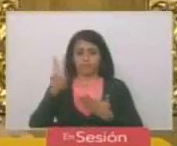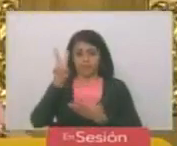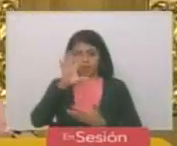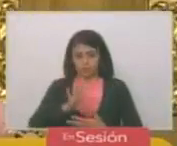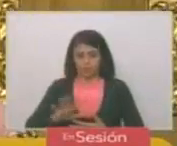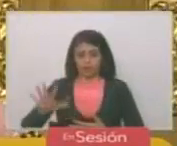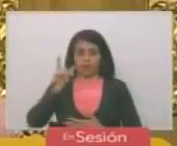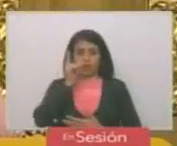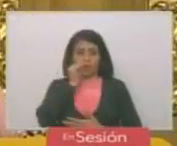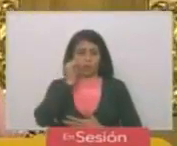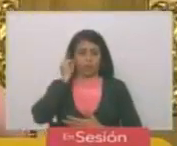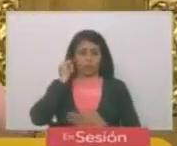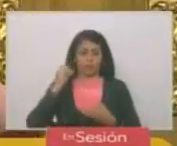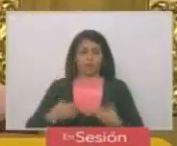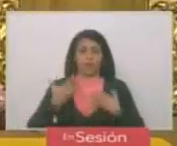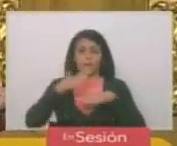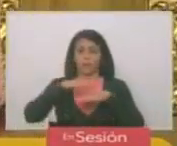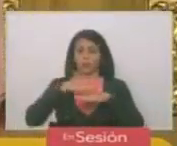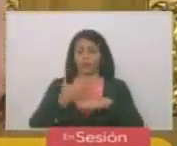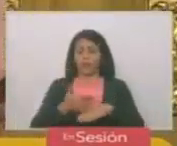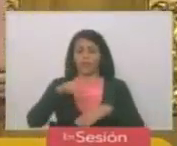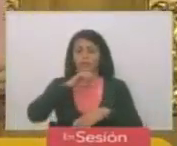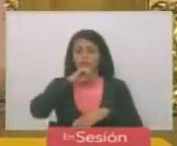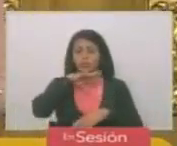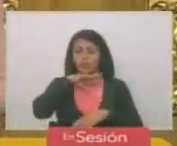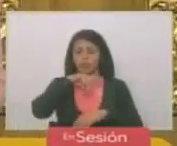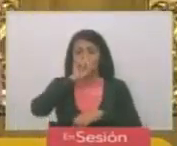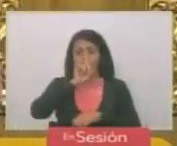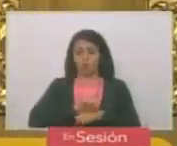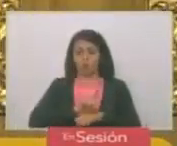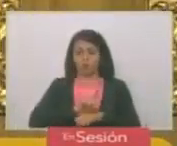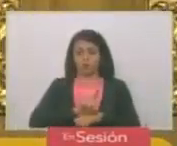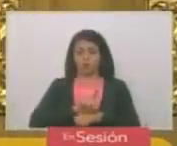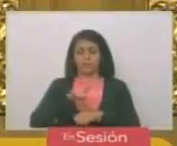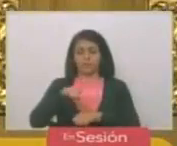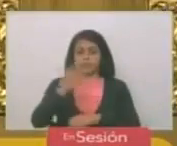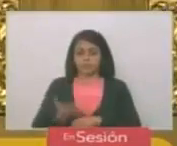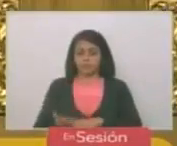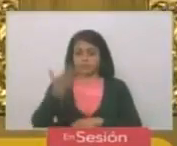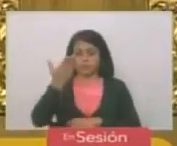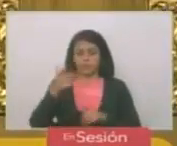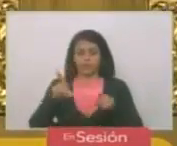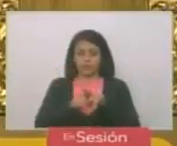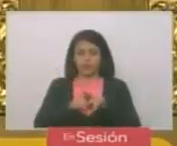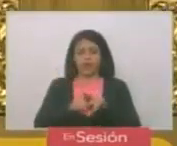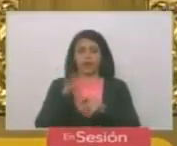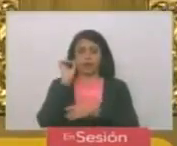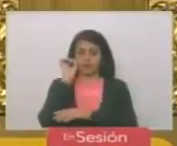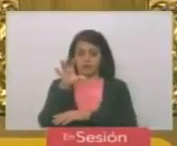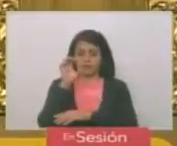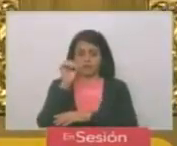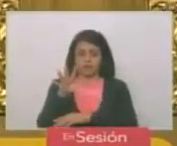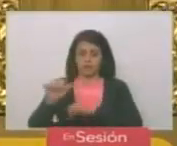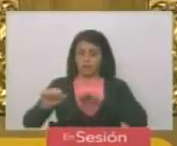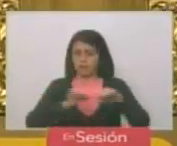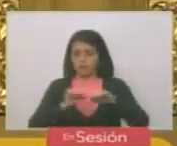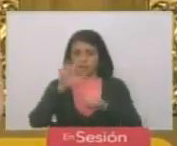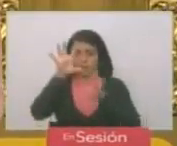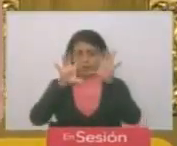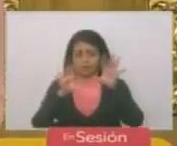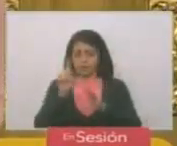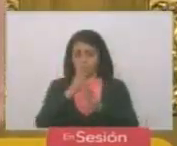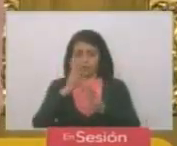venezolanos y venezolanas, porque es un hito histórico, una instancia importante como la red parlamentaria del Movimiento de Países